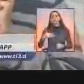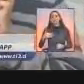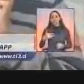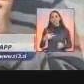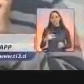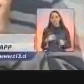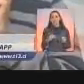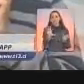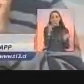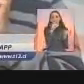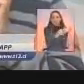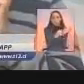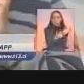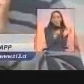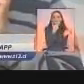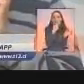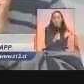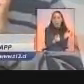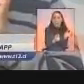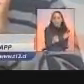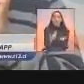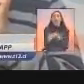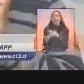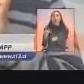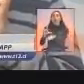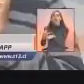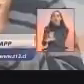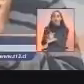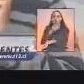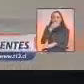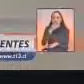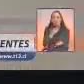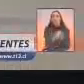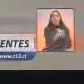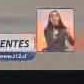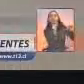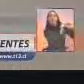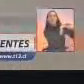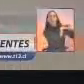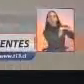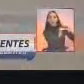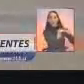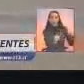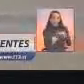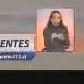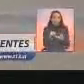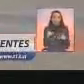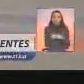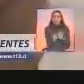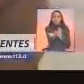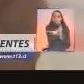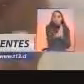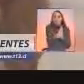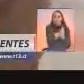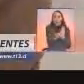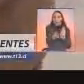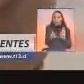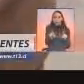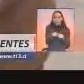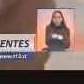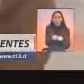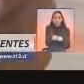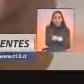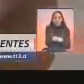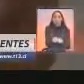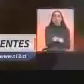poder encontrar una parada de micro con facilidad, una farmacia, un banco. Y se utiliza como cualquier aplicación en el teléfono, pero en este